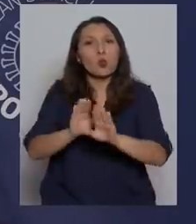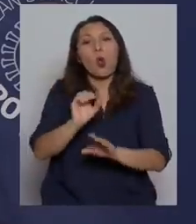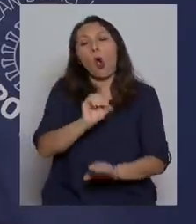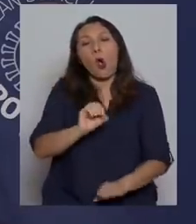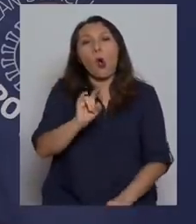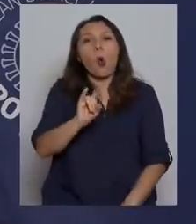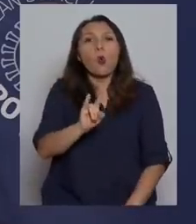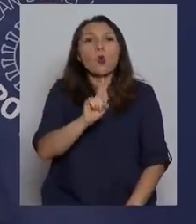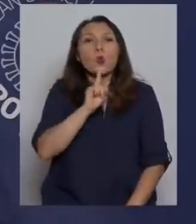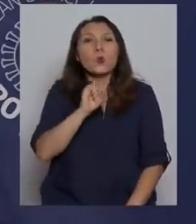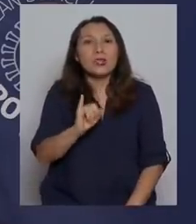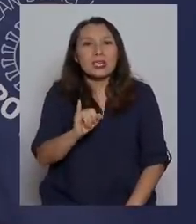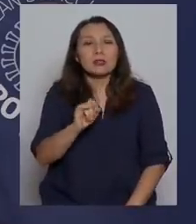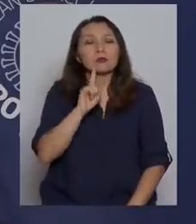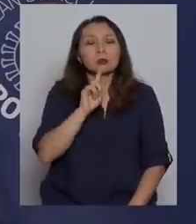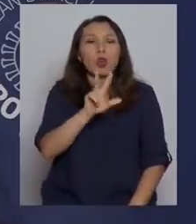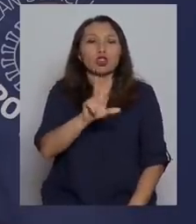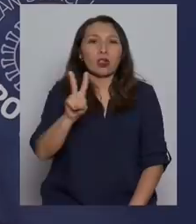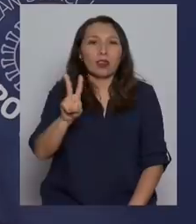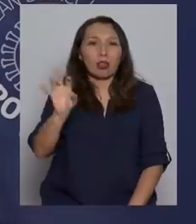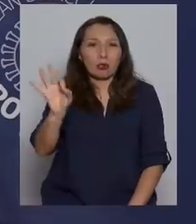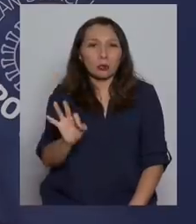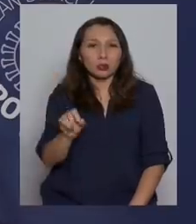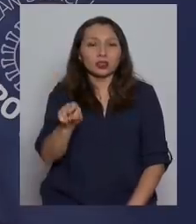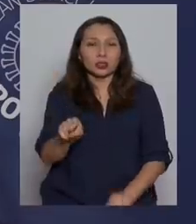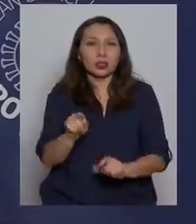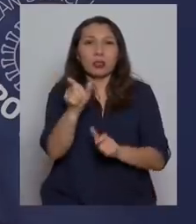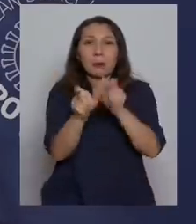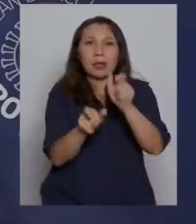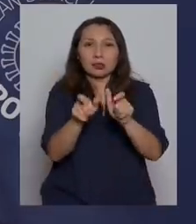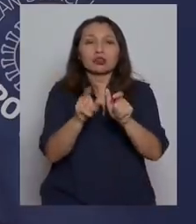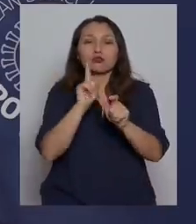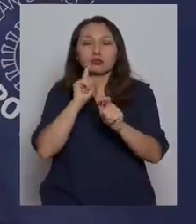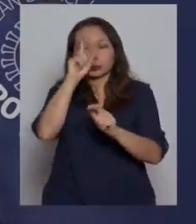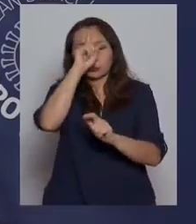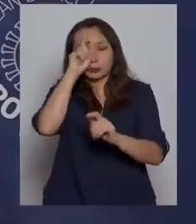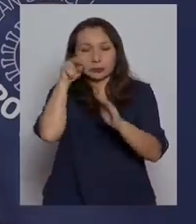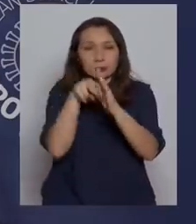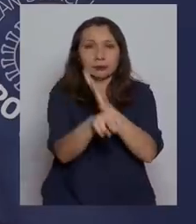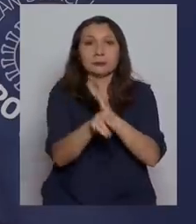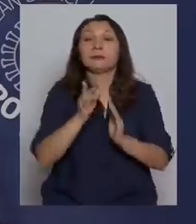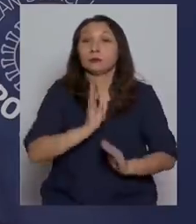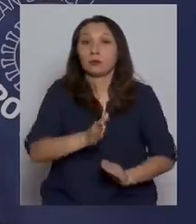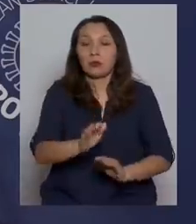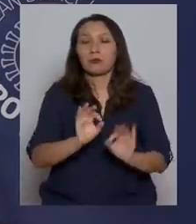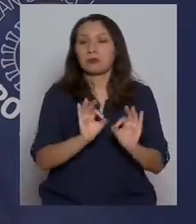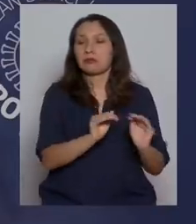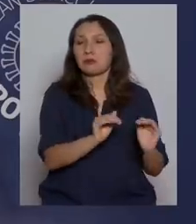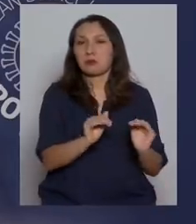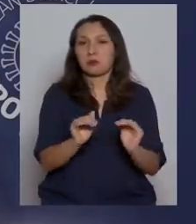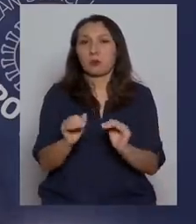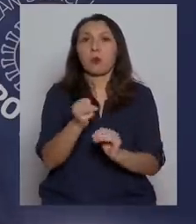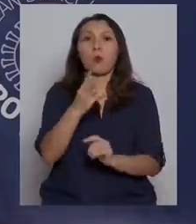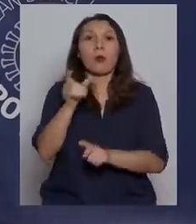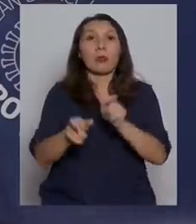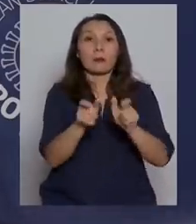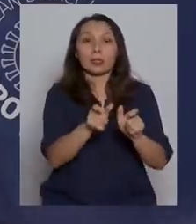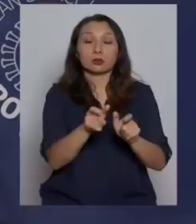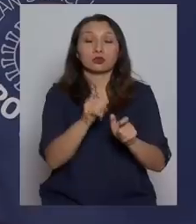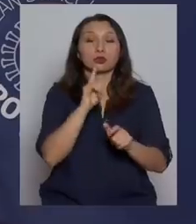que corresponde aproximadamente al 82% de los pacientes, y se mantiene estable el número